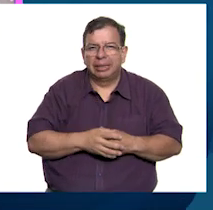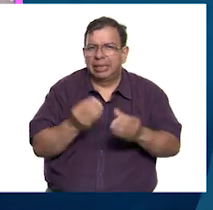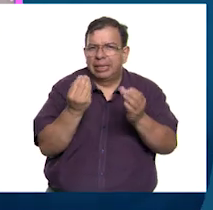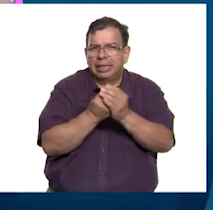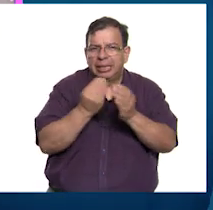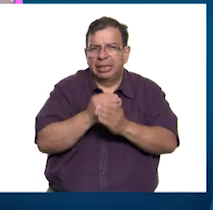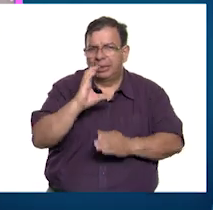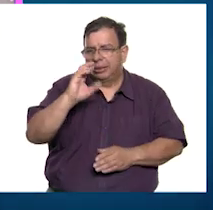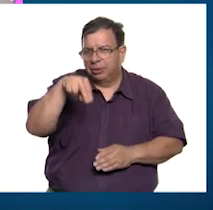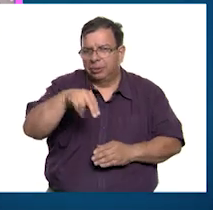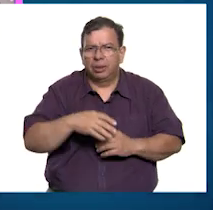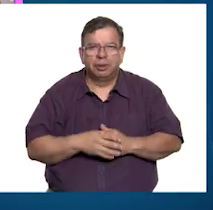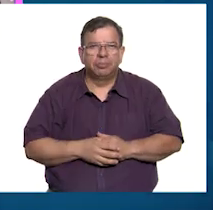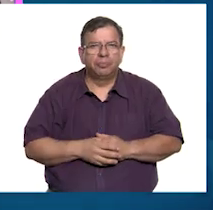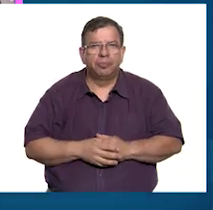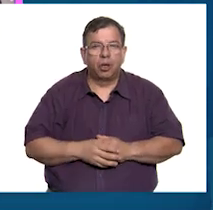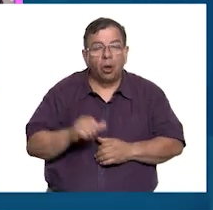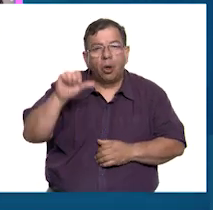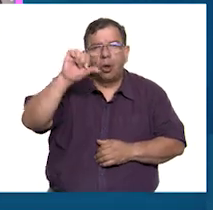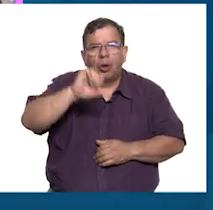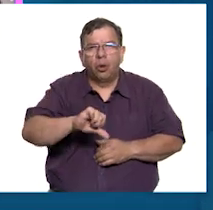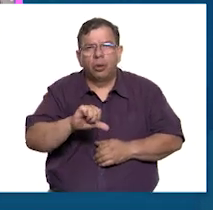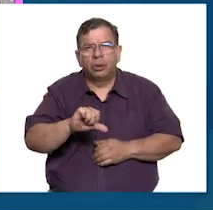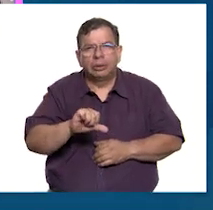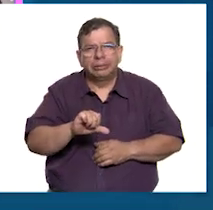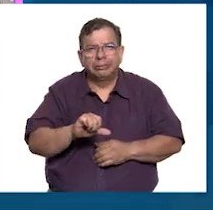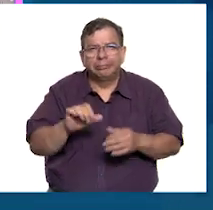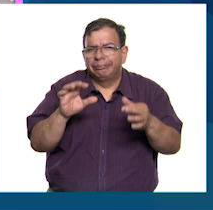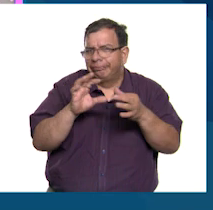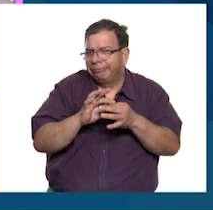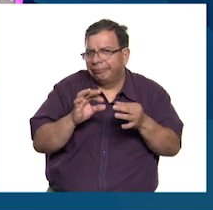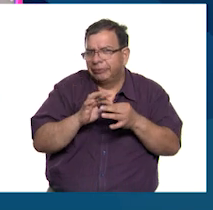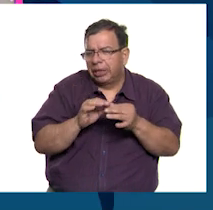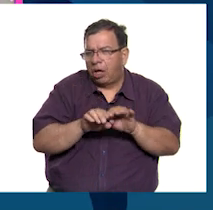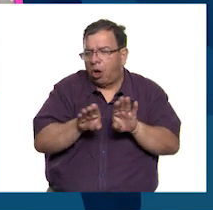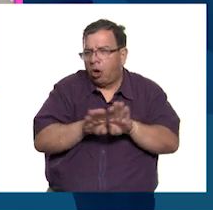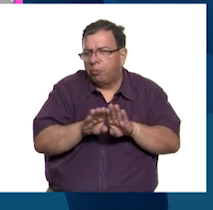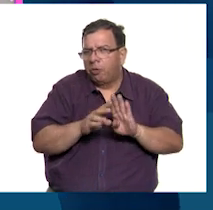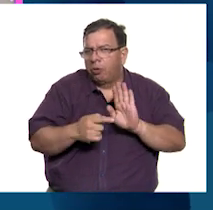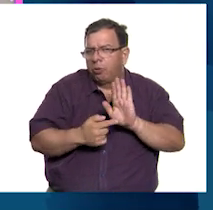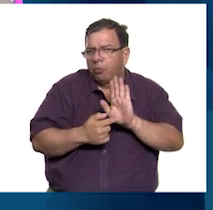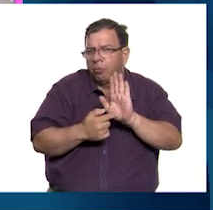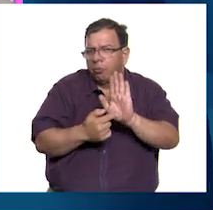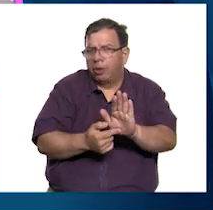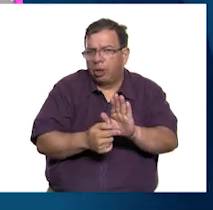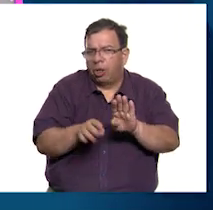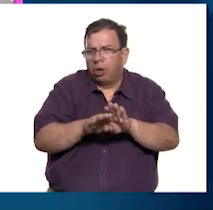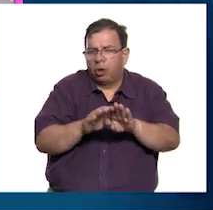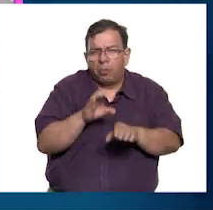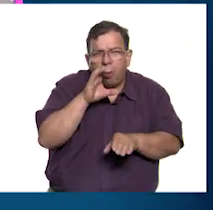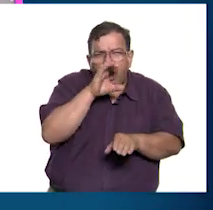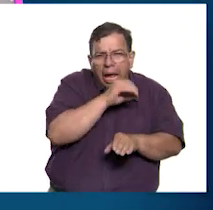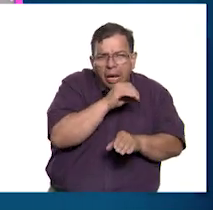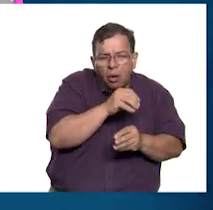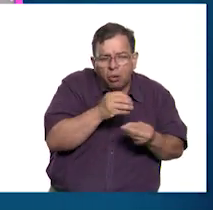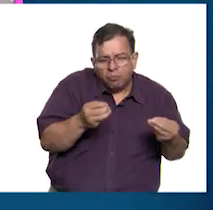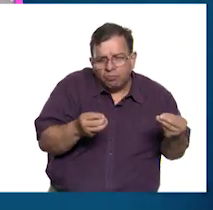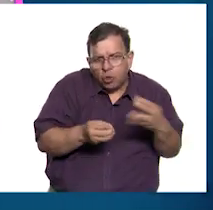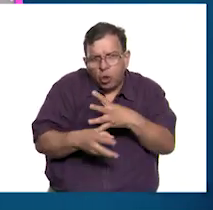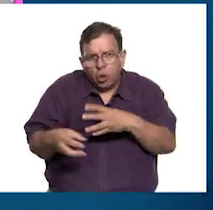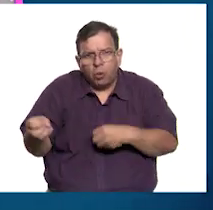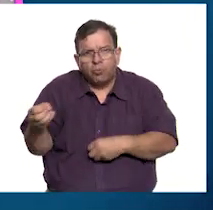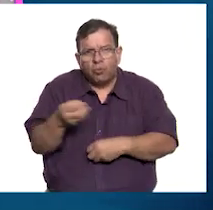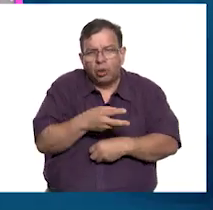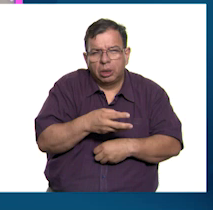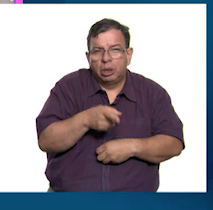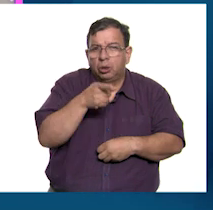clases de Ciencias Naturales. El día de hoy vamos a hacer unas demostraciones de las formas de transmisión del calor. Recuerda que